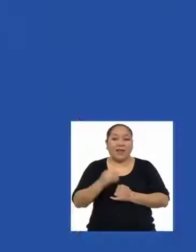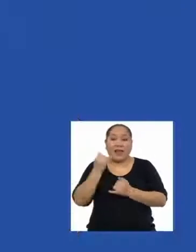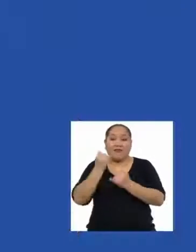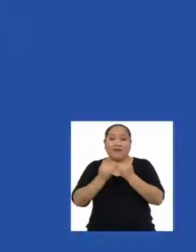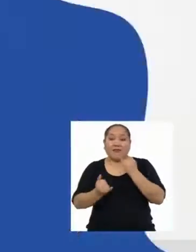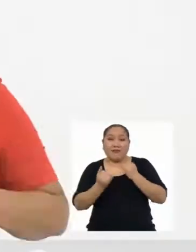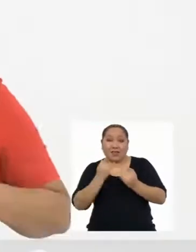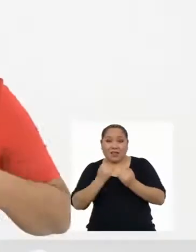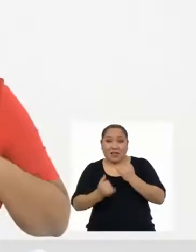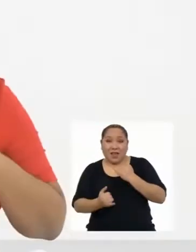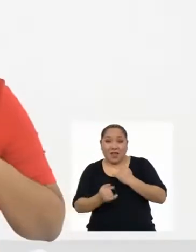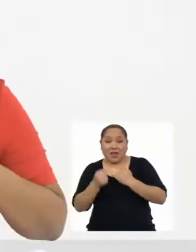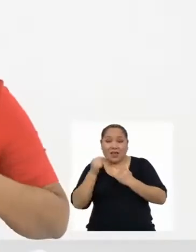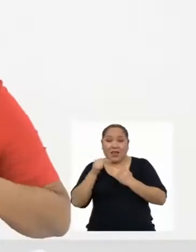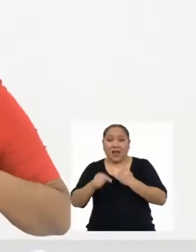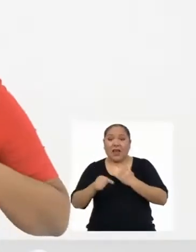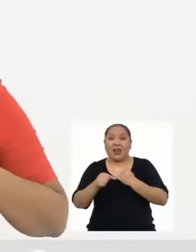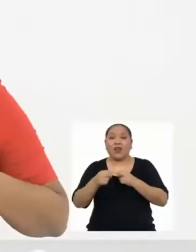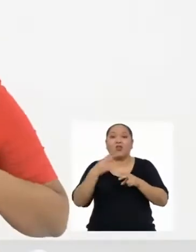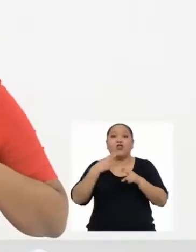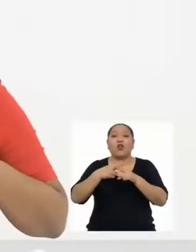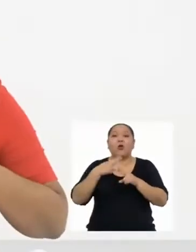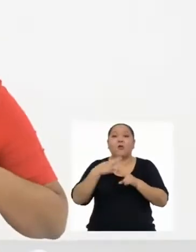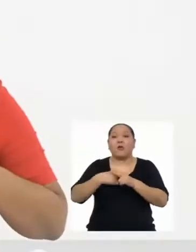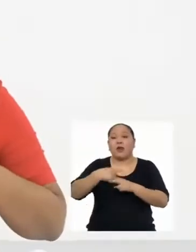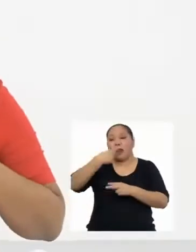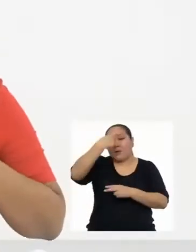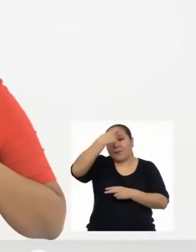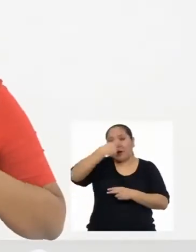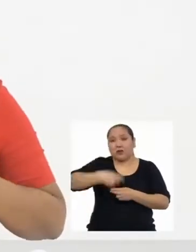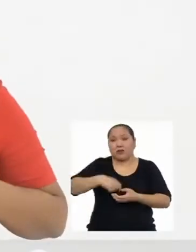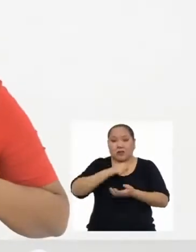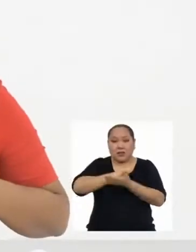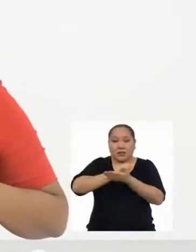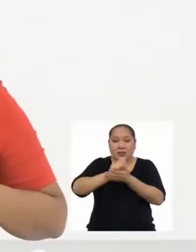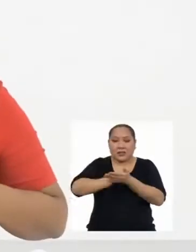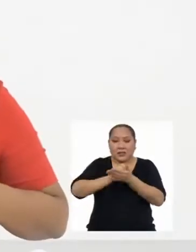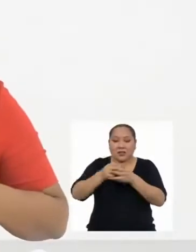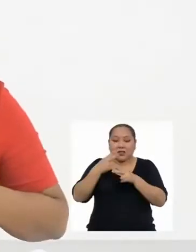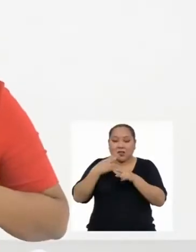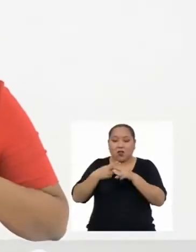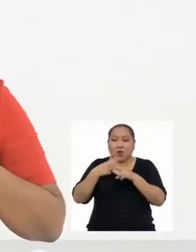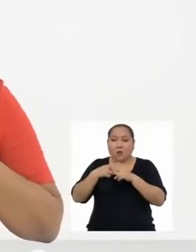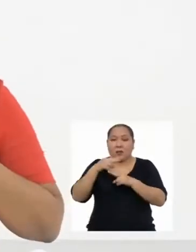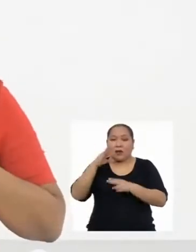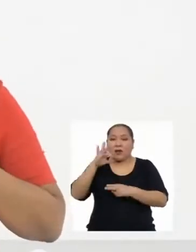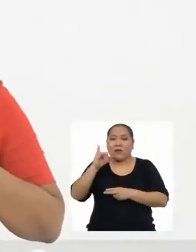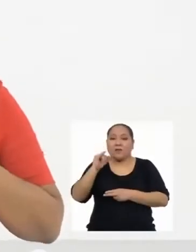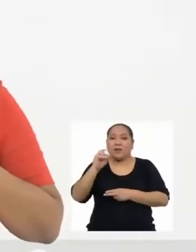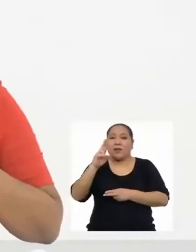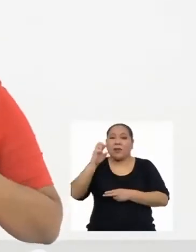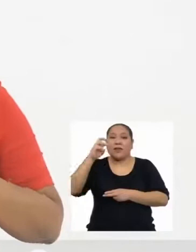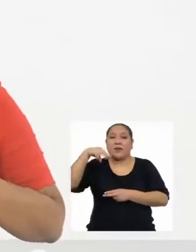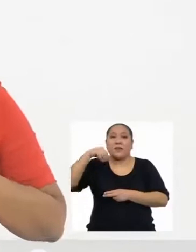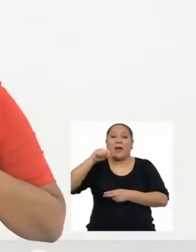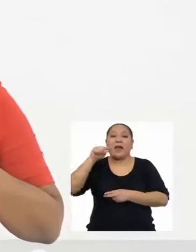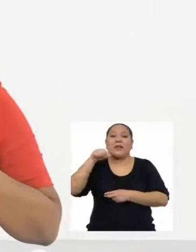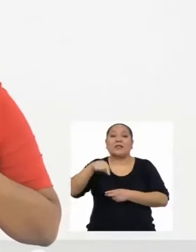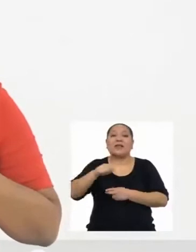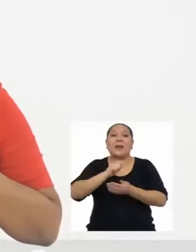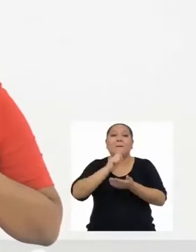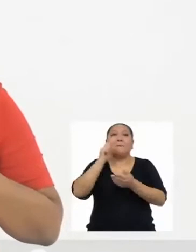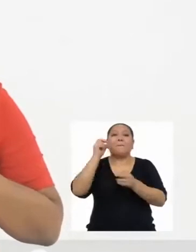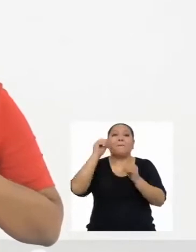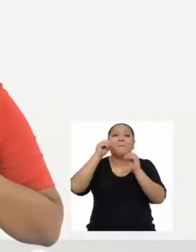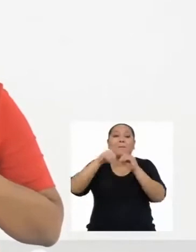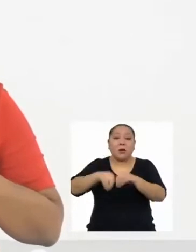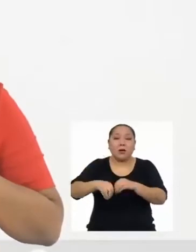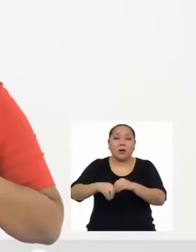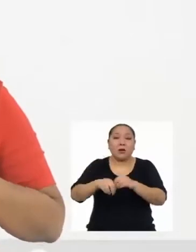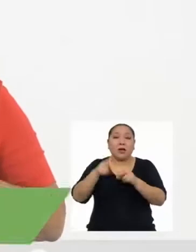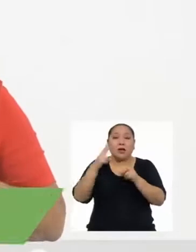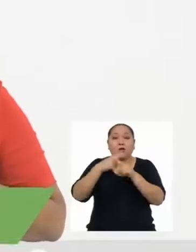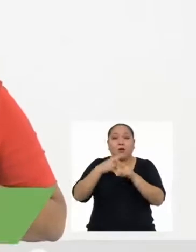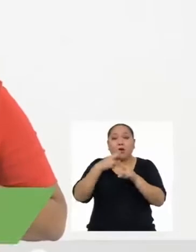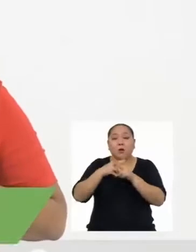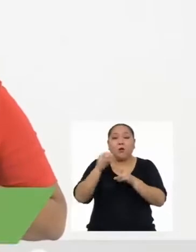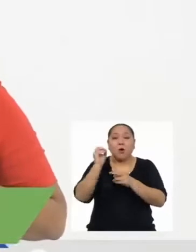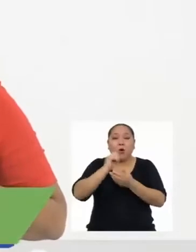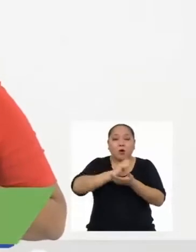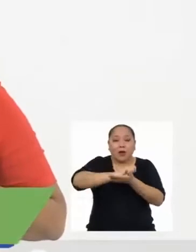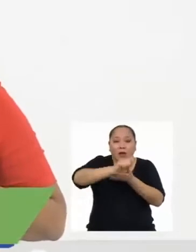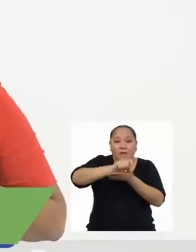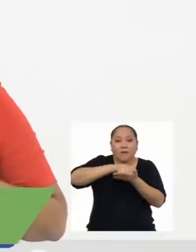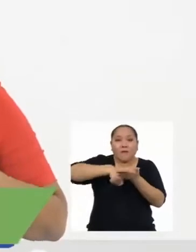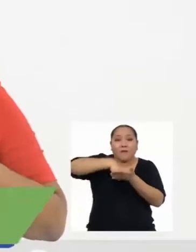carta. Esta parte se denomina firma. Aquí va el nombre o la rúbrica de quien escribe la carta.